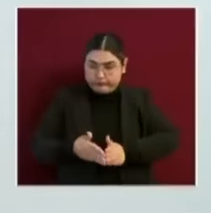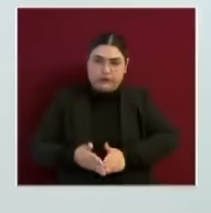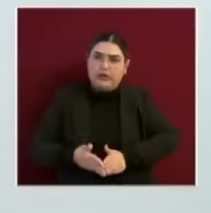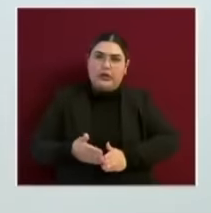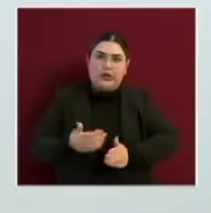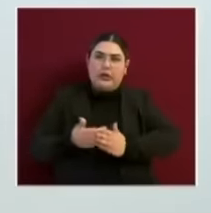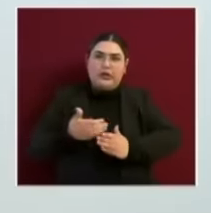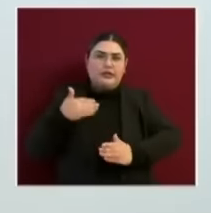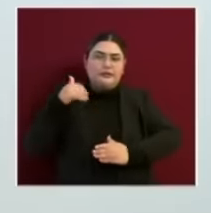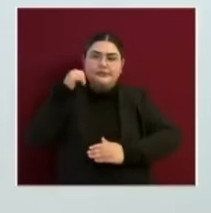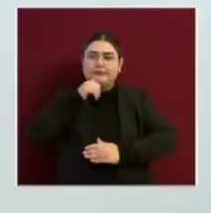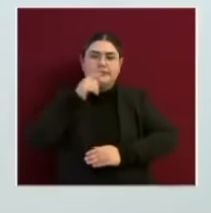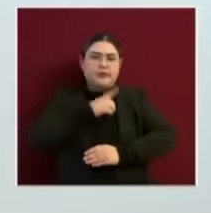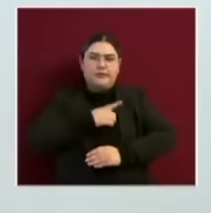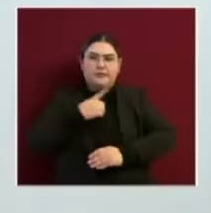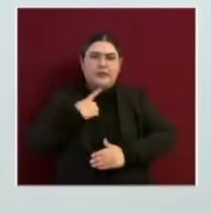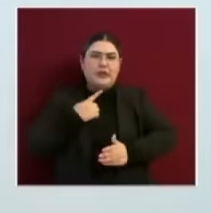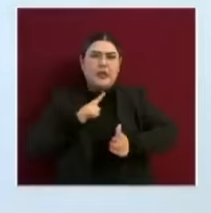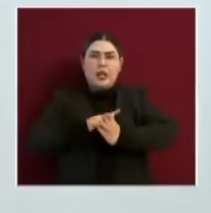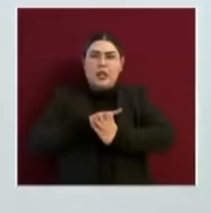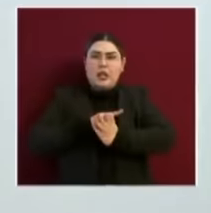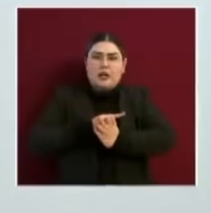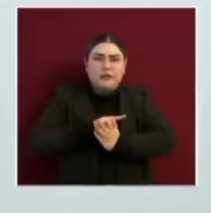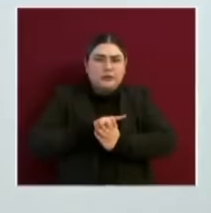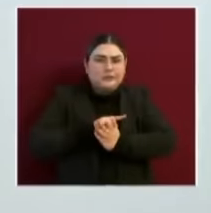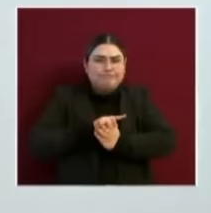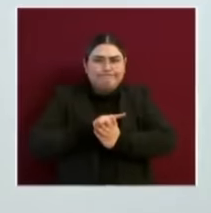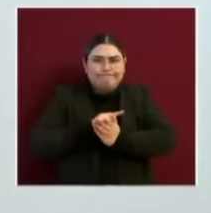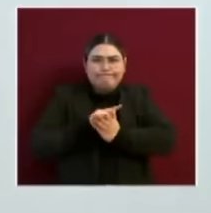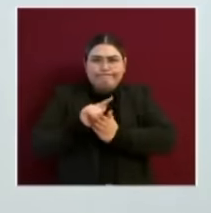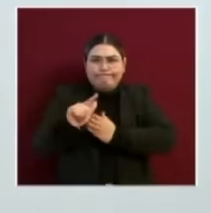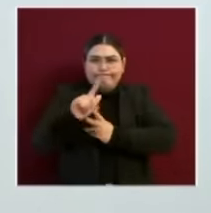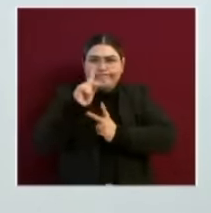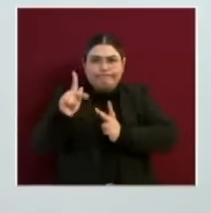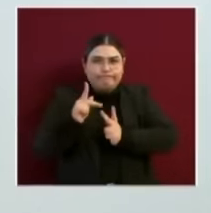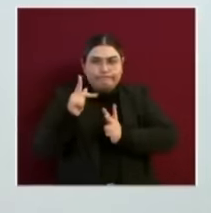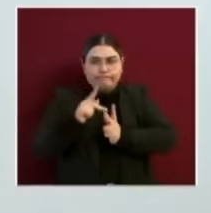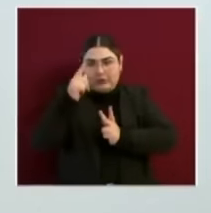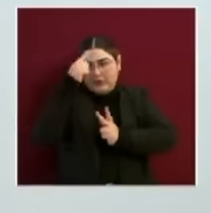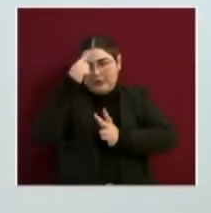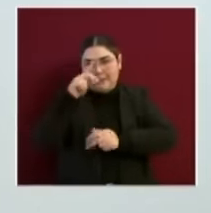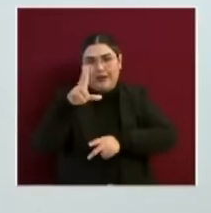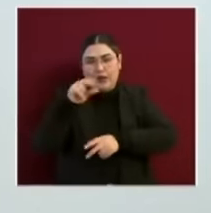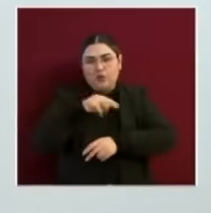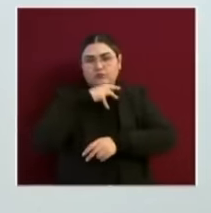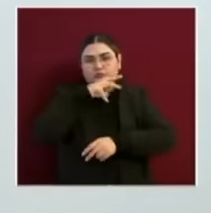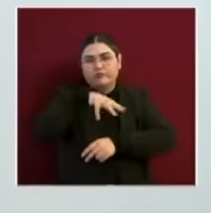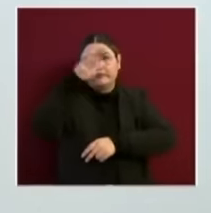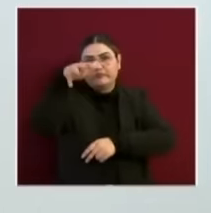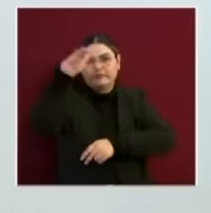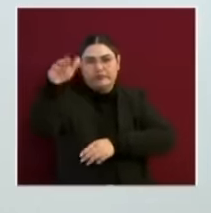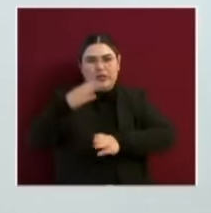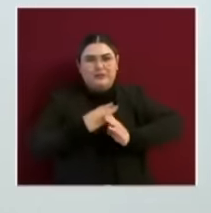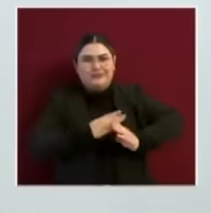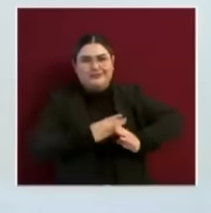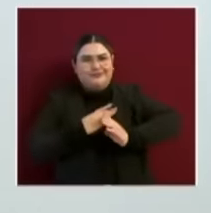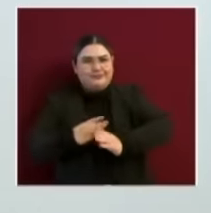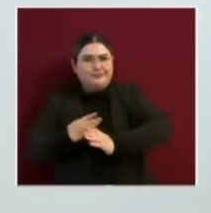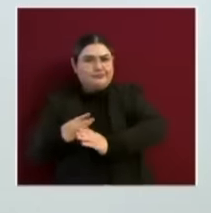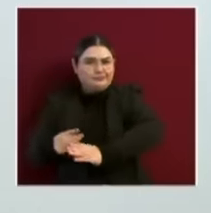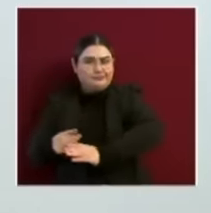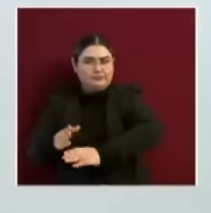perfectamente para evitar cualquier riesgo de contaminación. Incluso se le